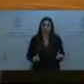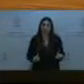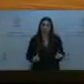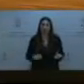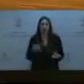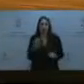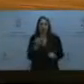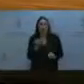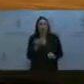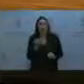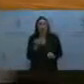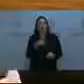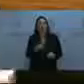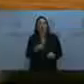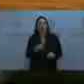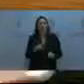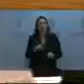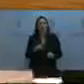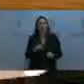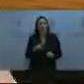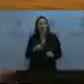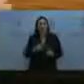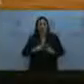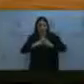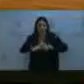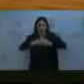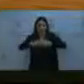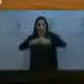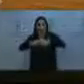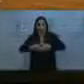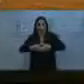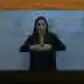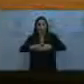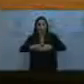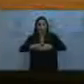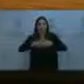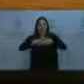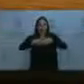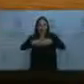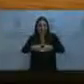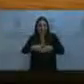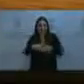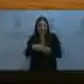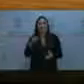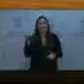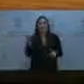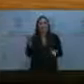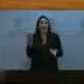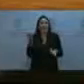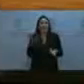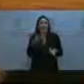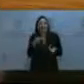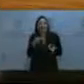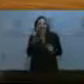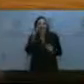que recordar los riesgos que tiene este tipo de artefactos flotantes. Lo de artefactos flotantes no lo digo yo, lo dice la legislación nacional. Porque